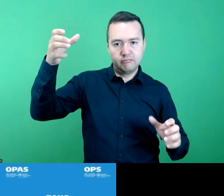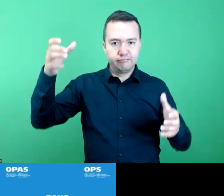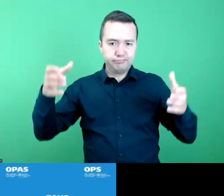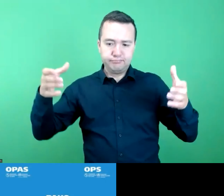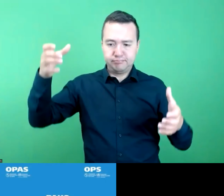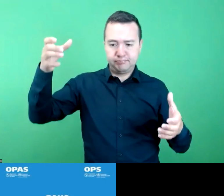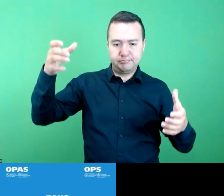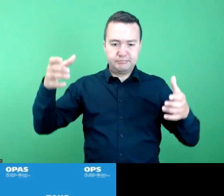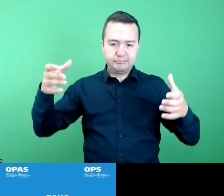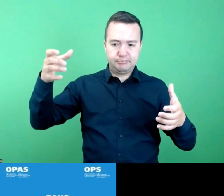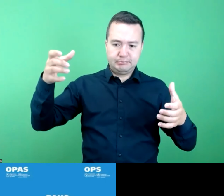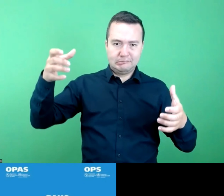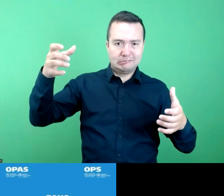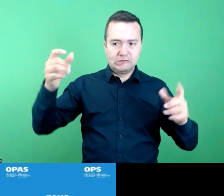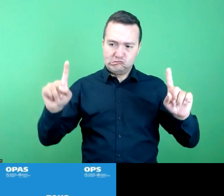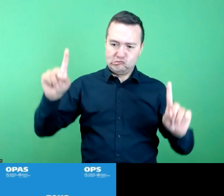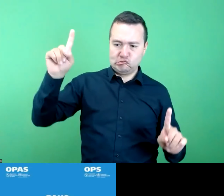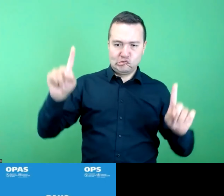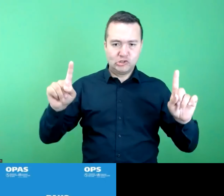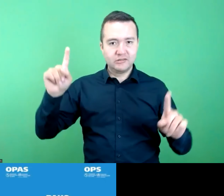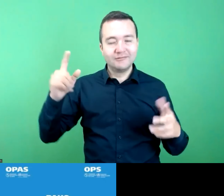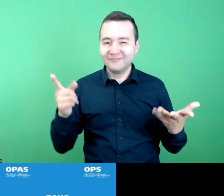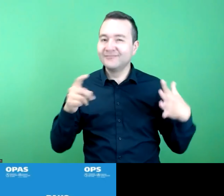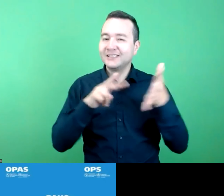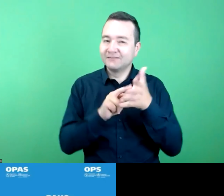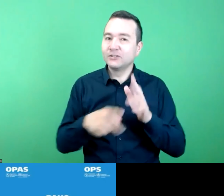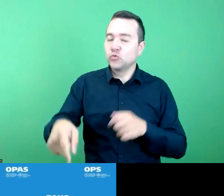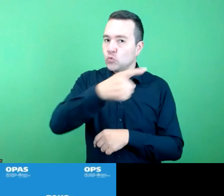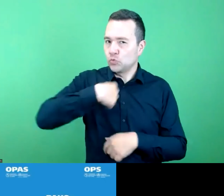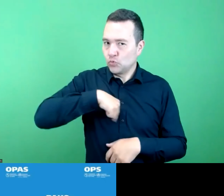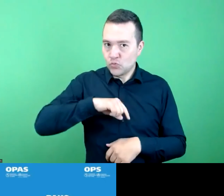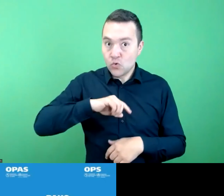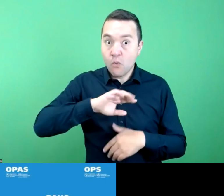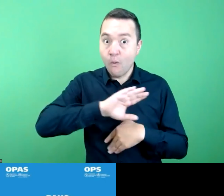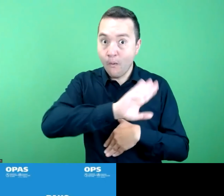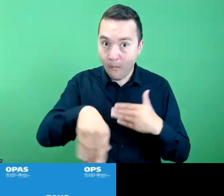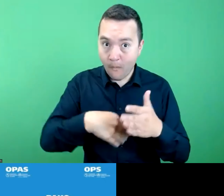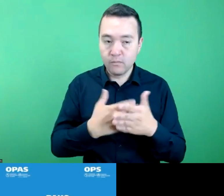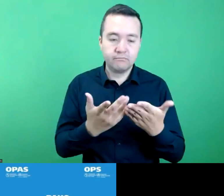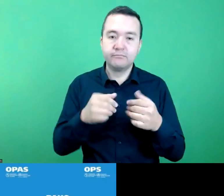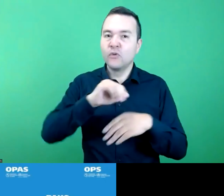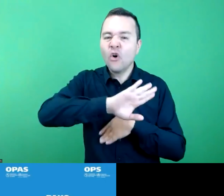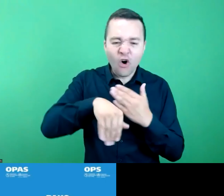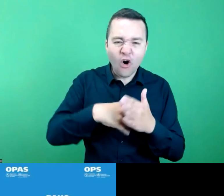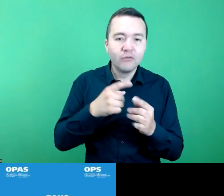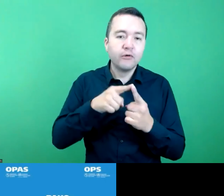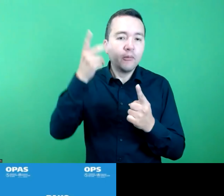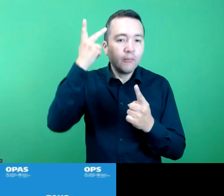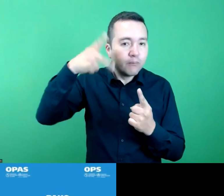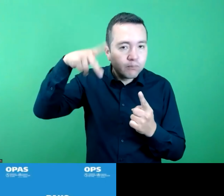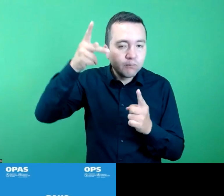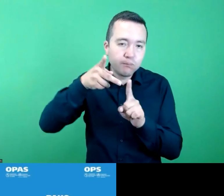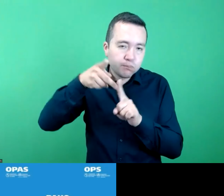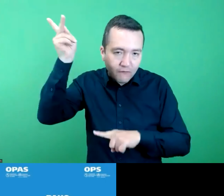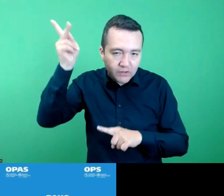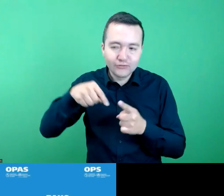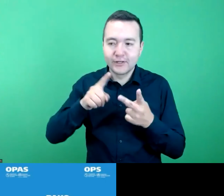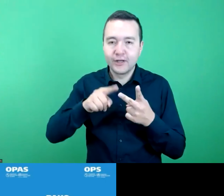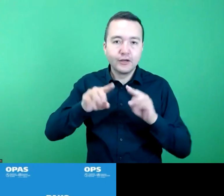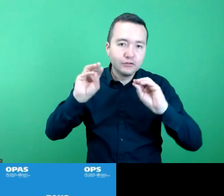interpelarnos a todos. Lo digo a todos, digo profesionales, docentes, autoridades,